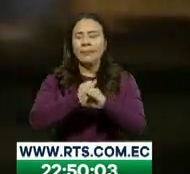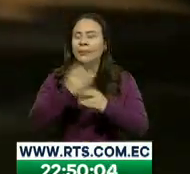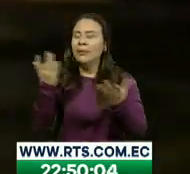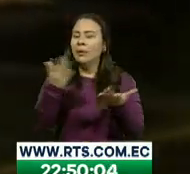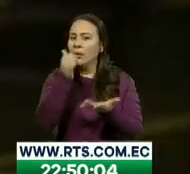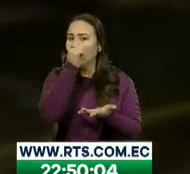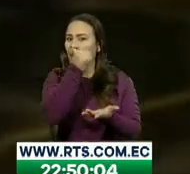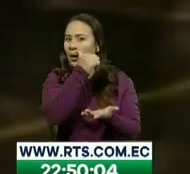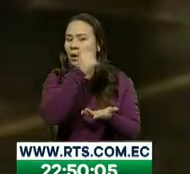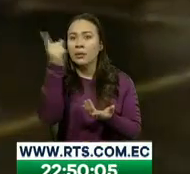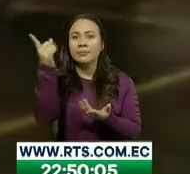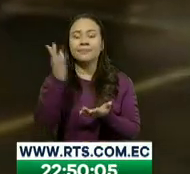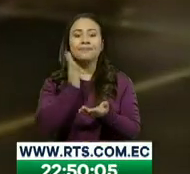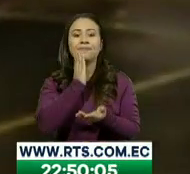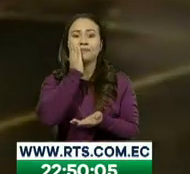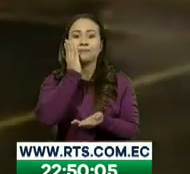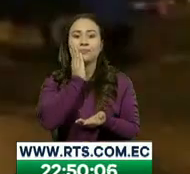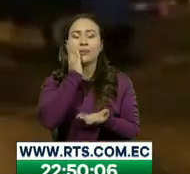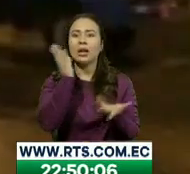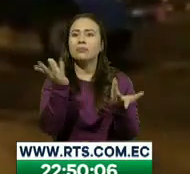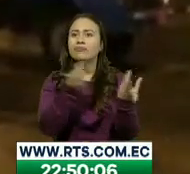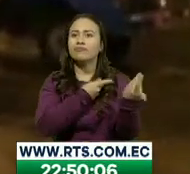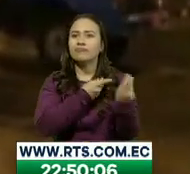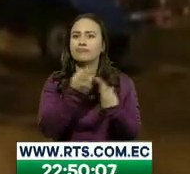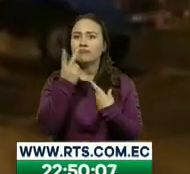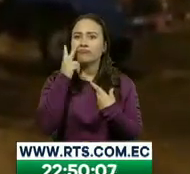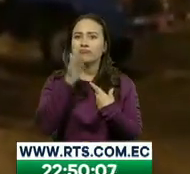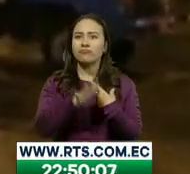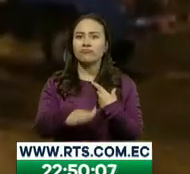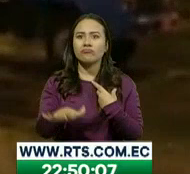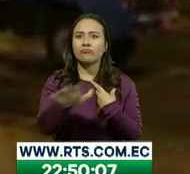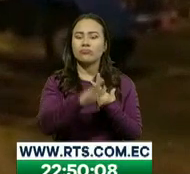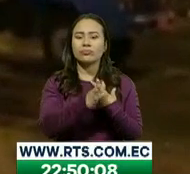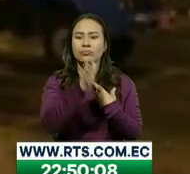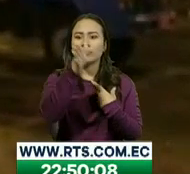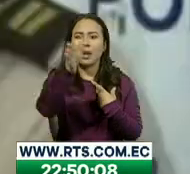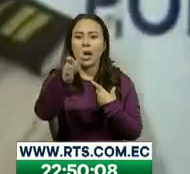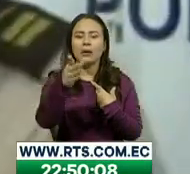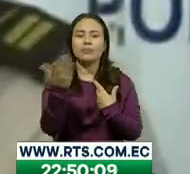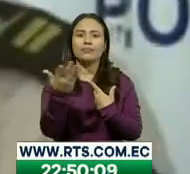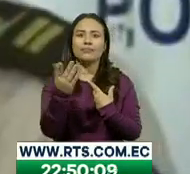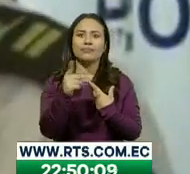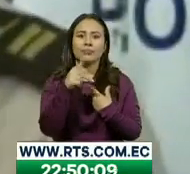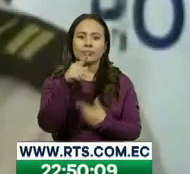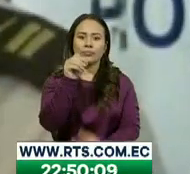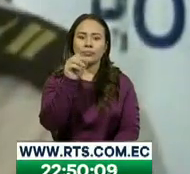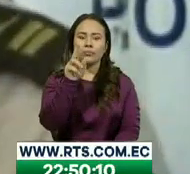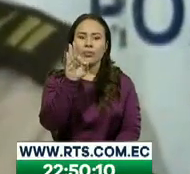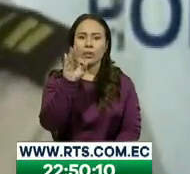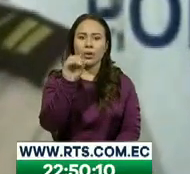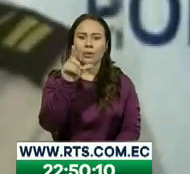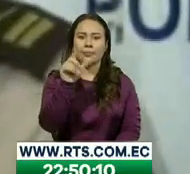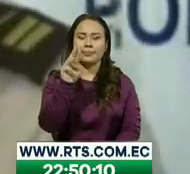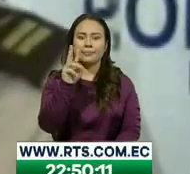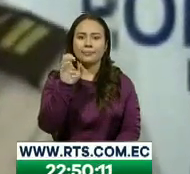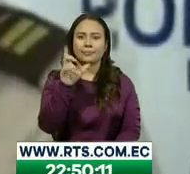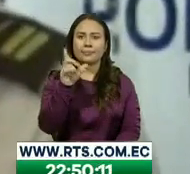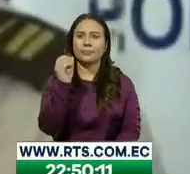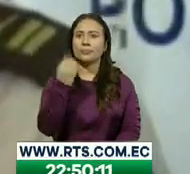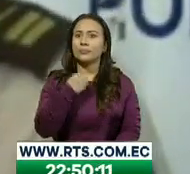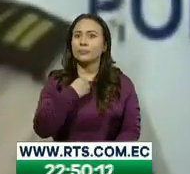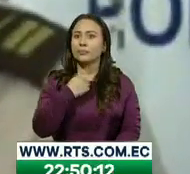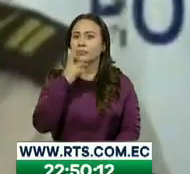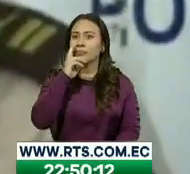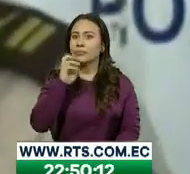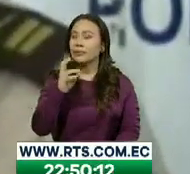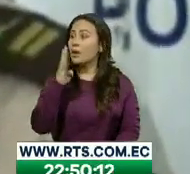de Imbabura 2 camiones cargados de rocas millonarias intentaban llegar hasta Portobelo. Y se verifica en su interior efectivamente la